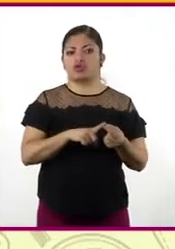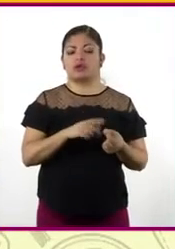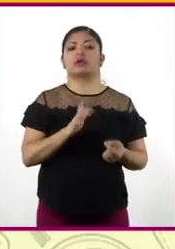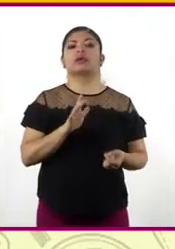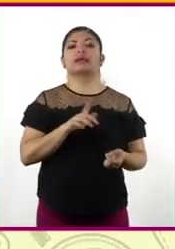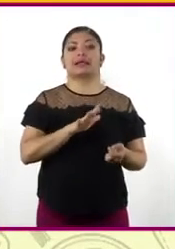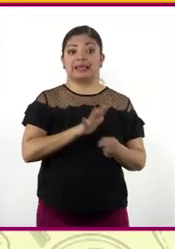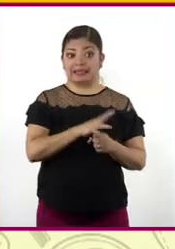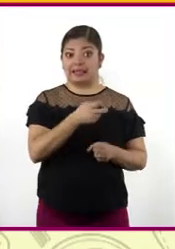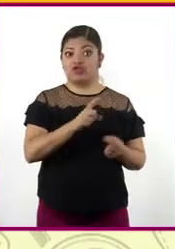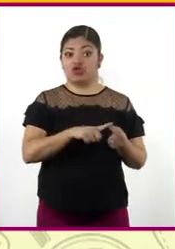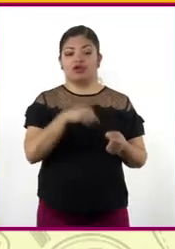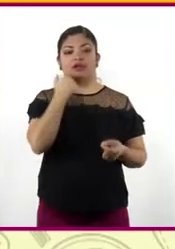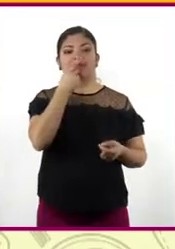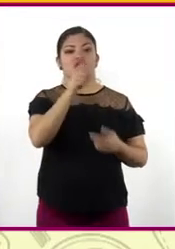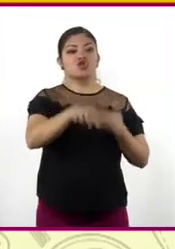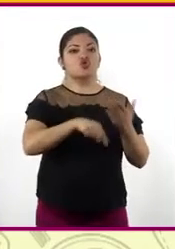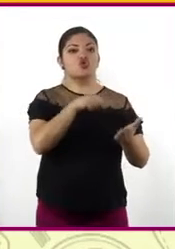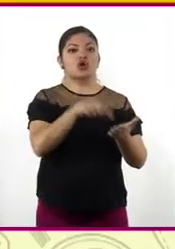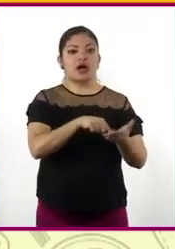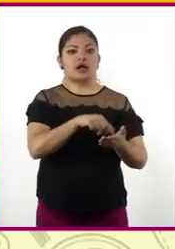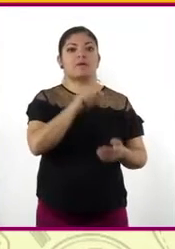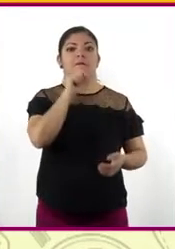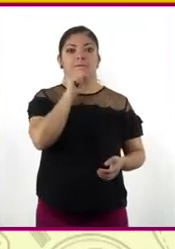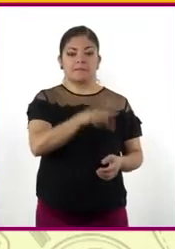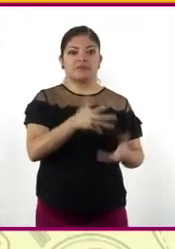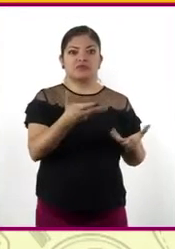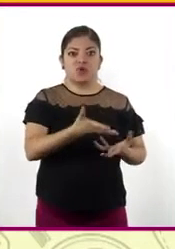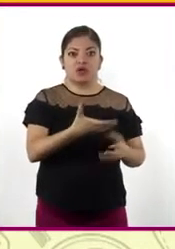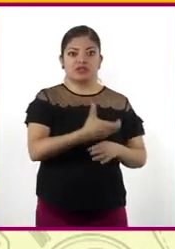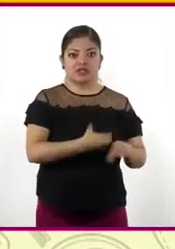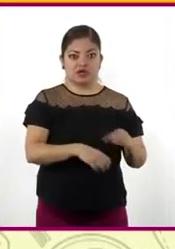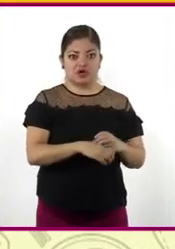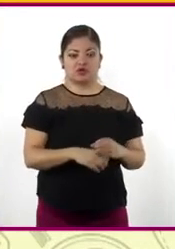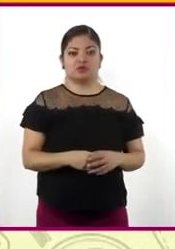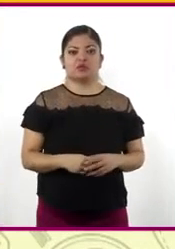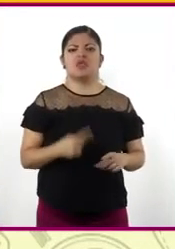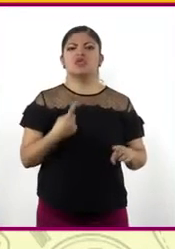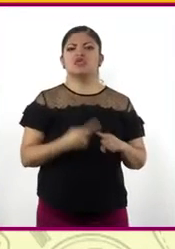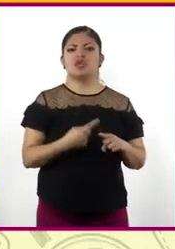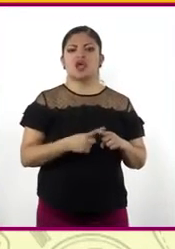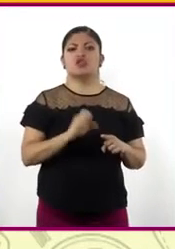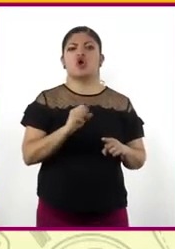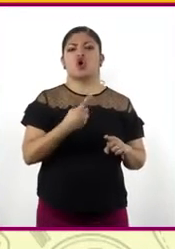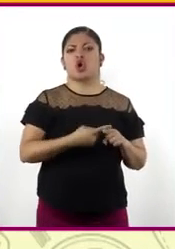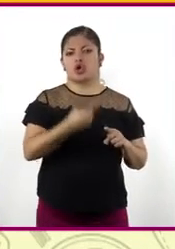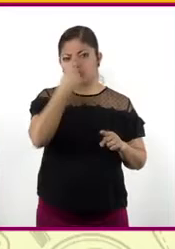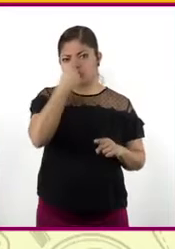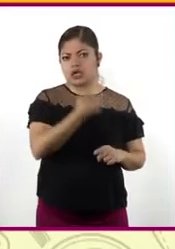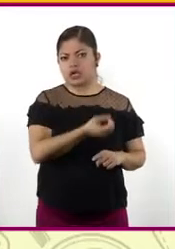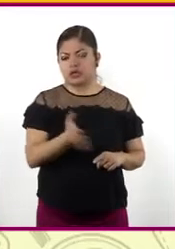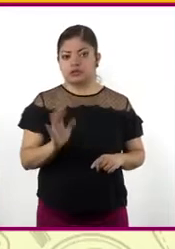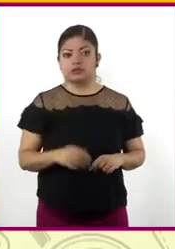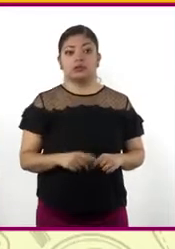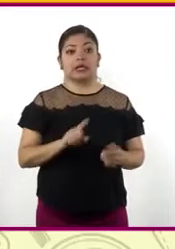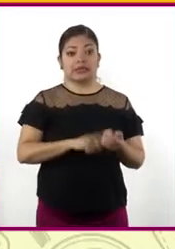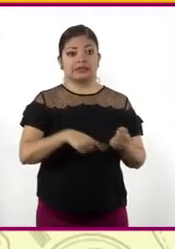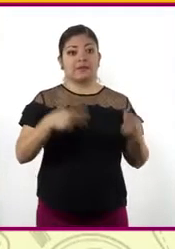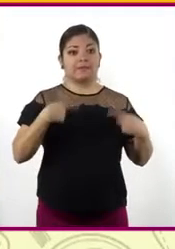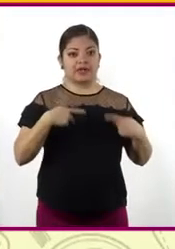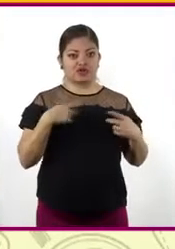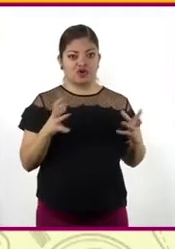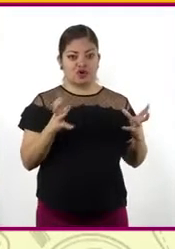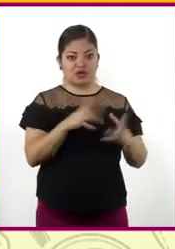lugar donde acontecen o acontecieron las situaciones. ¿Quién o quiénes? Son las personas